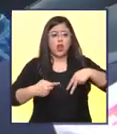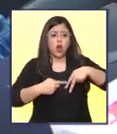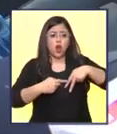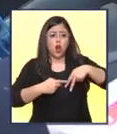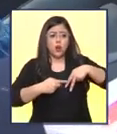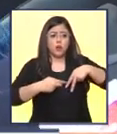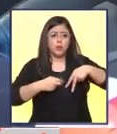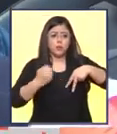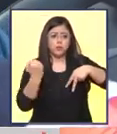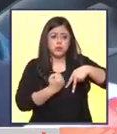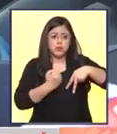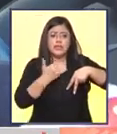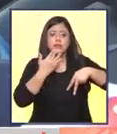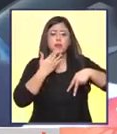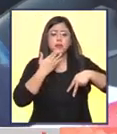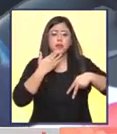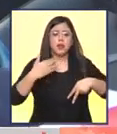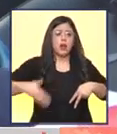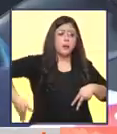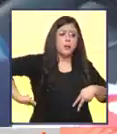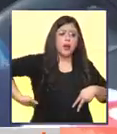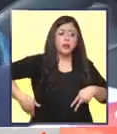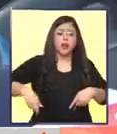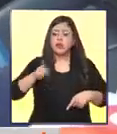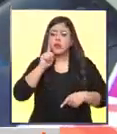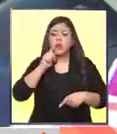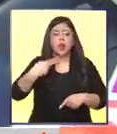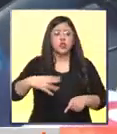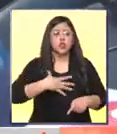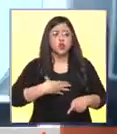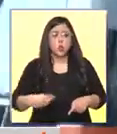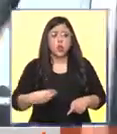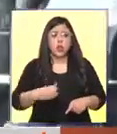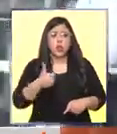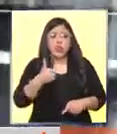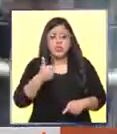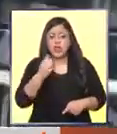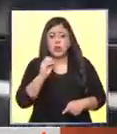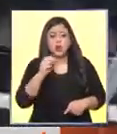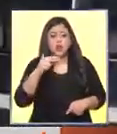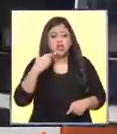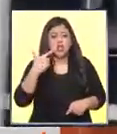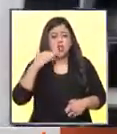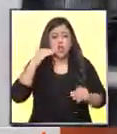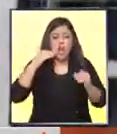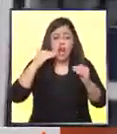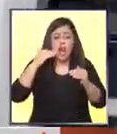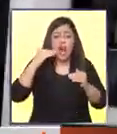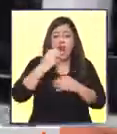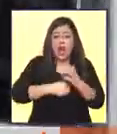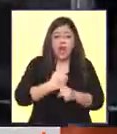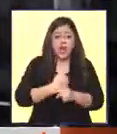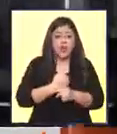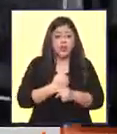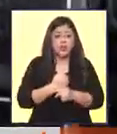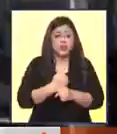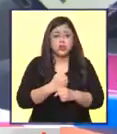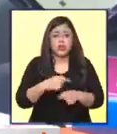años, que tenía a su hija de 6, 7 años esperando acá afuera sola, esperando que lo viniera a buscar la mamá. Entonces es fácil iluminar de